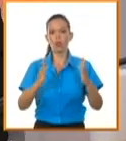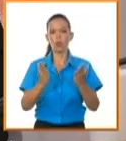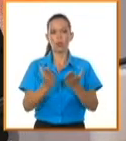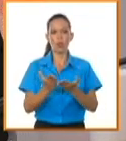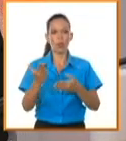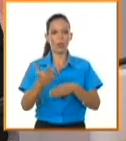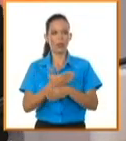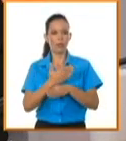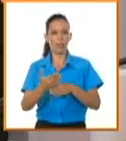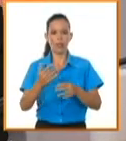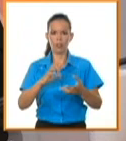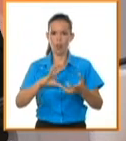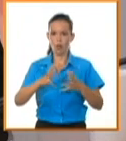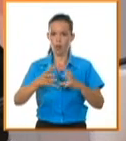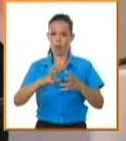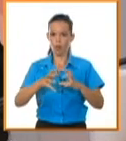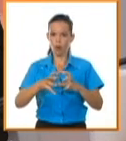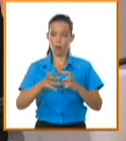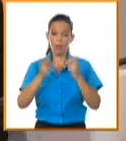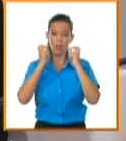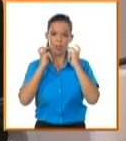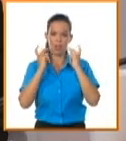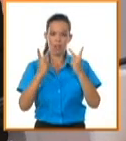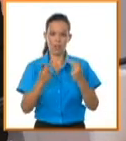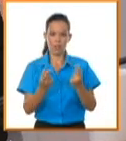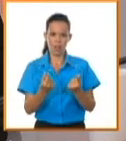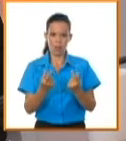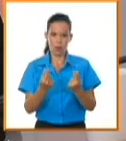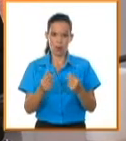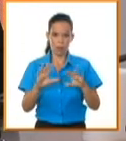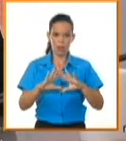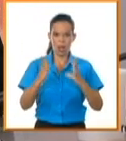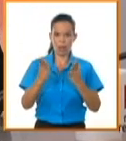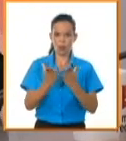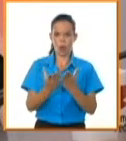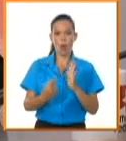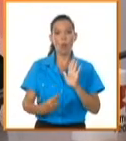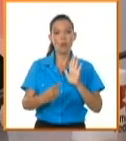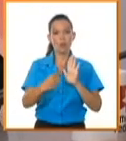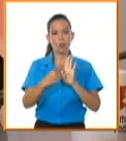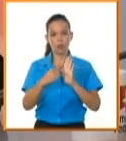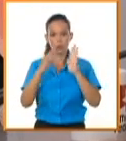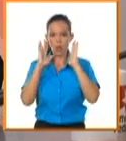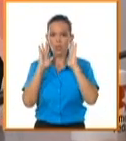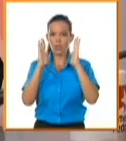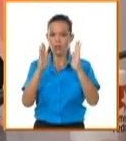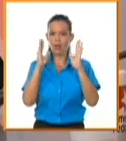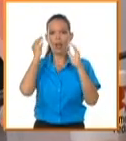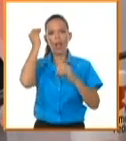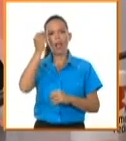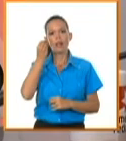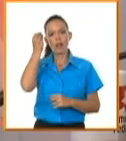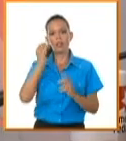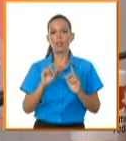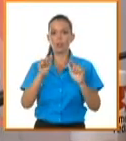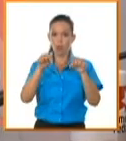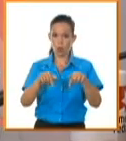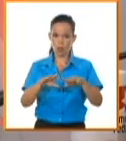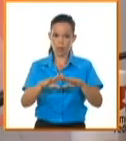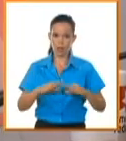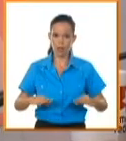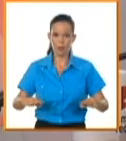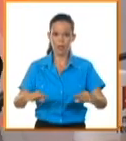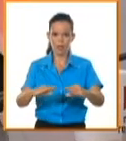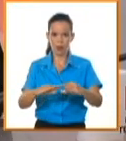esferas de nuestra vida económica son el elemento central de análisis hoy de nuestra mesa redonda damos continuidad